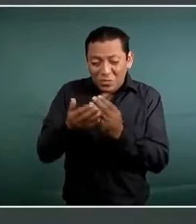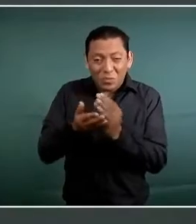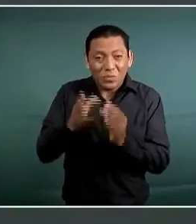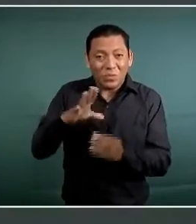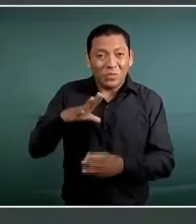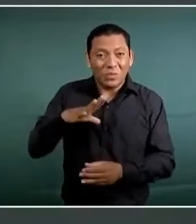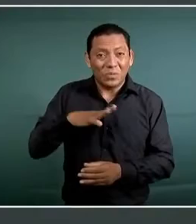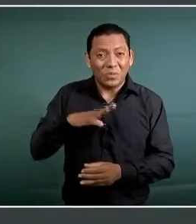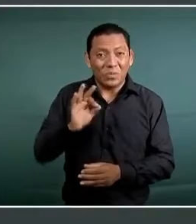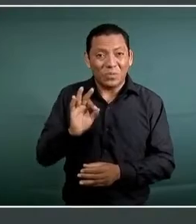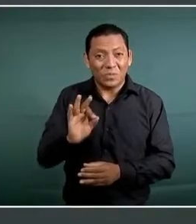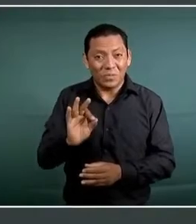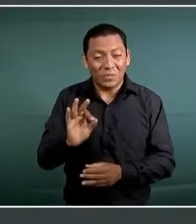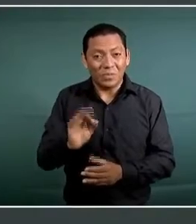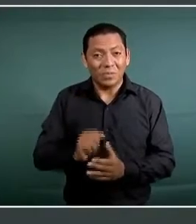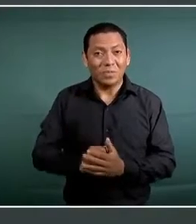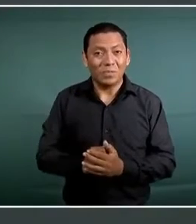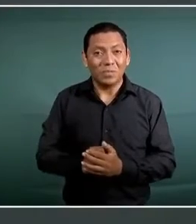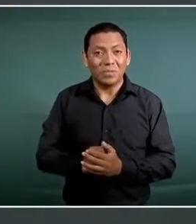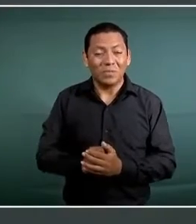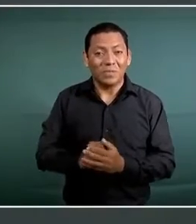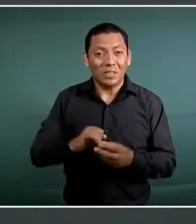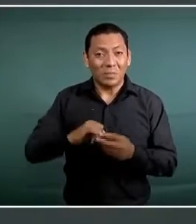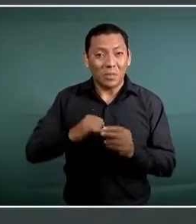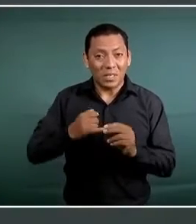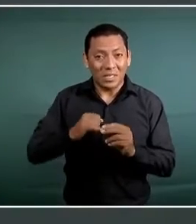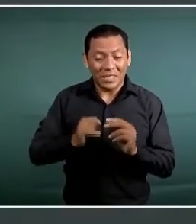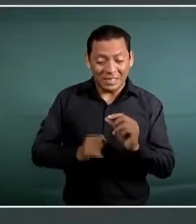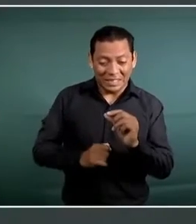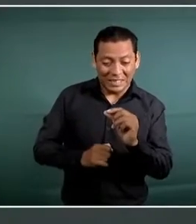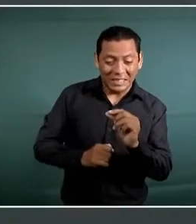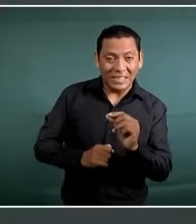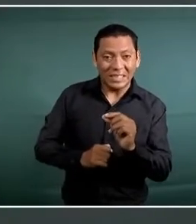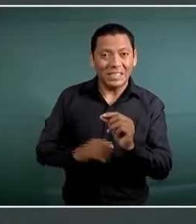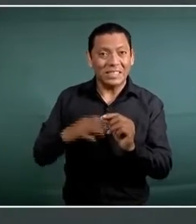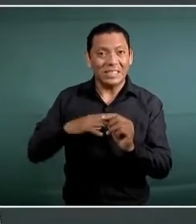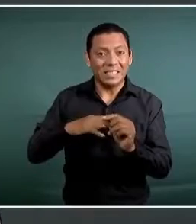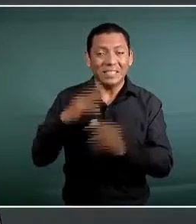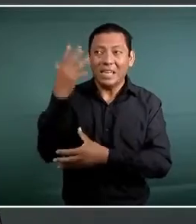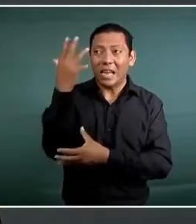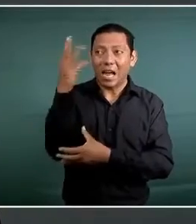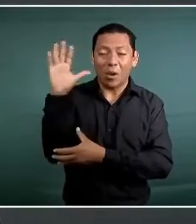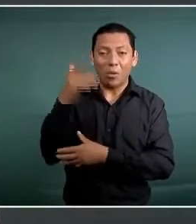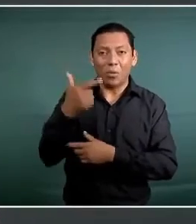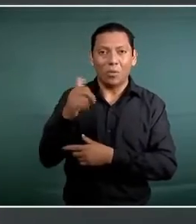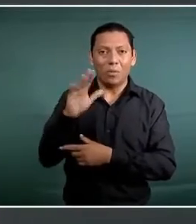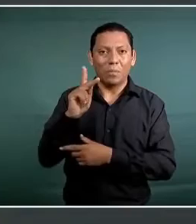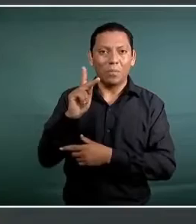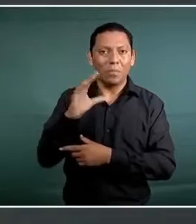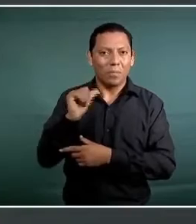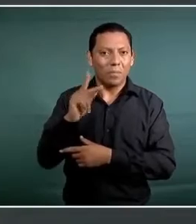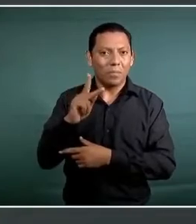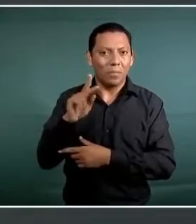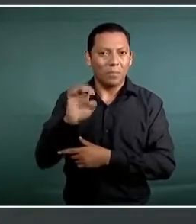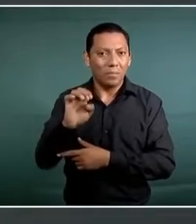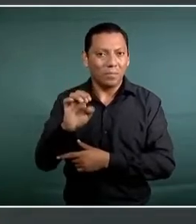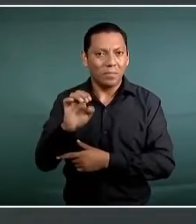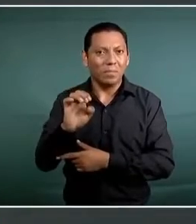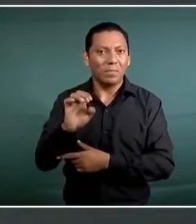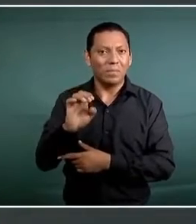la semilla del árbol, huapaque. Y